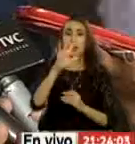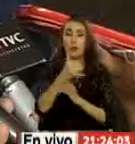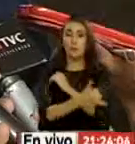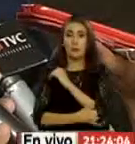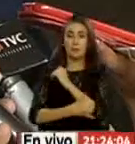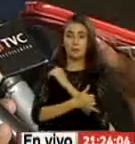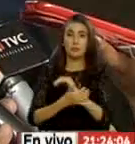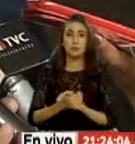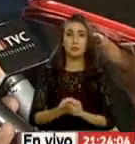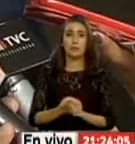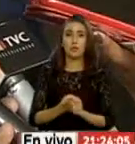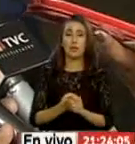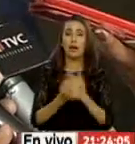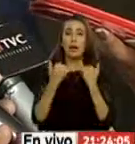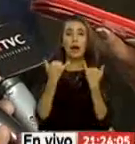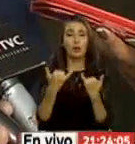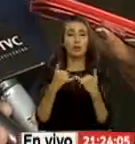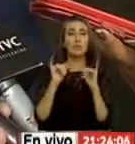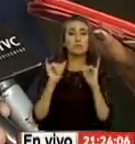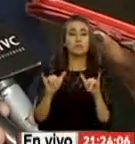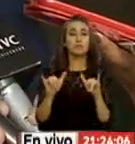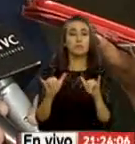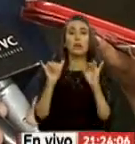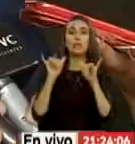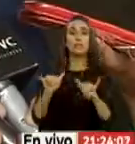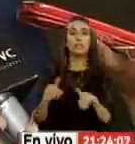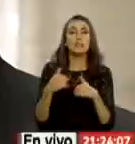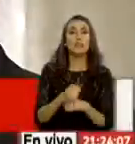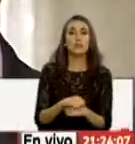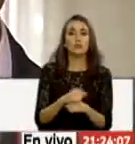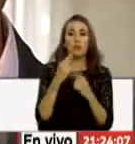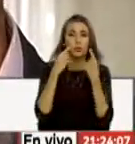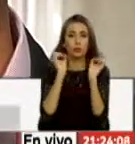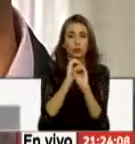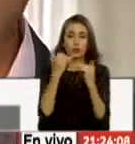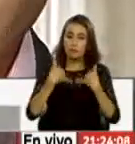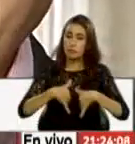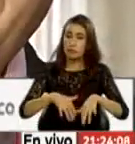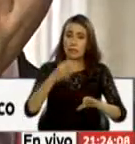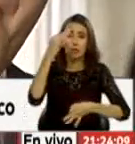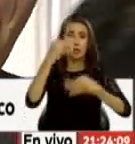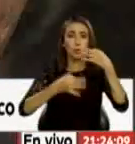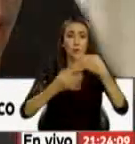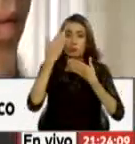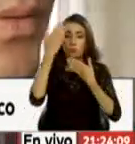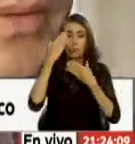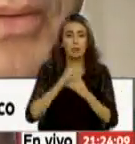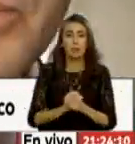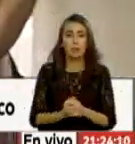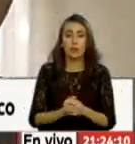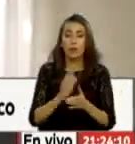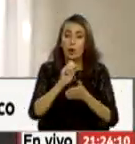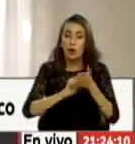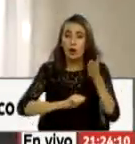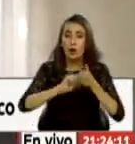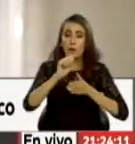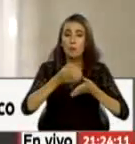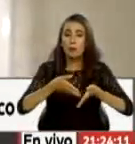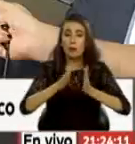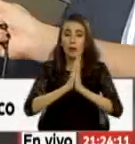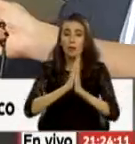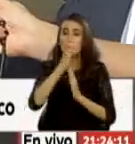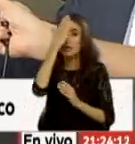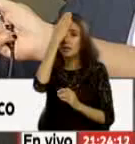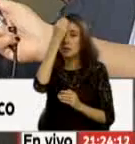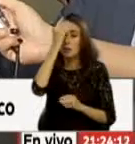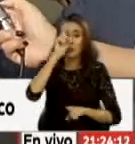que no podemos quedarnos de brazos cruzados y tenemos que ir por un juicio político. En la oposición, desde donde se auspicia la solicitud de juicio político contra Glass,